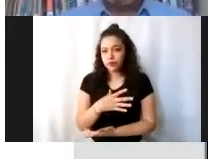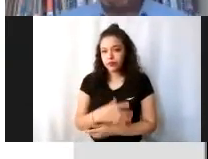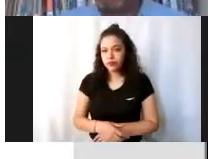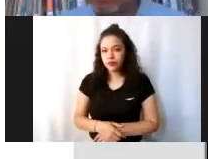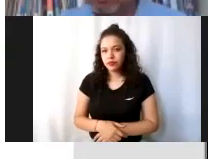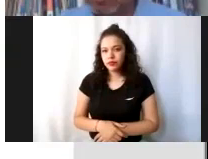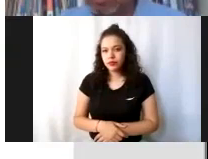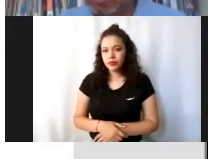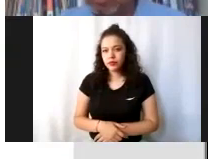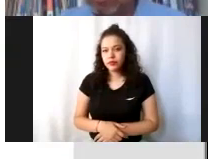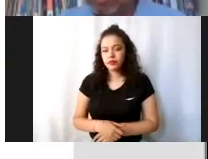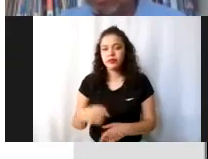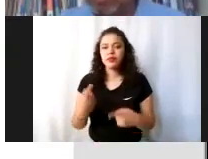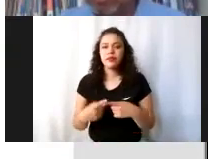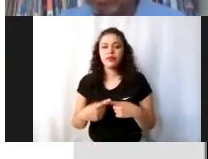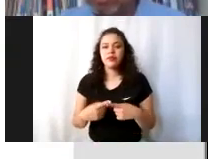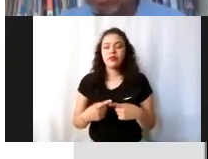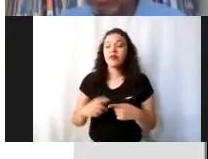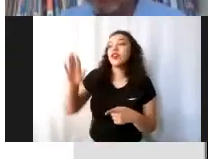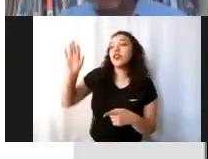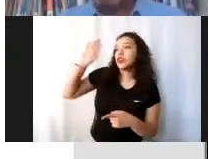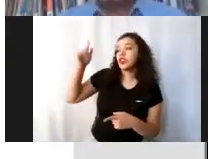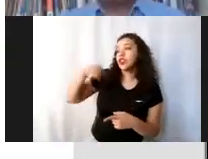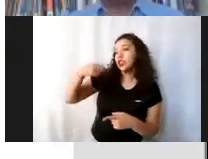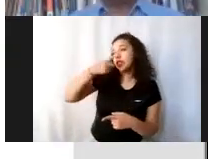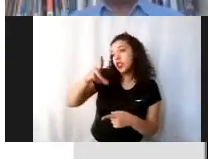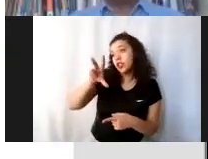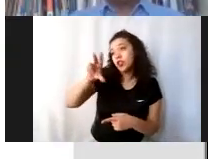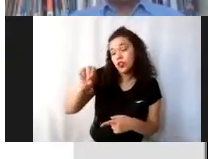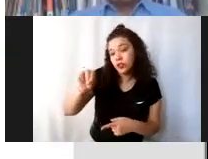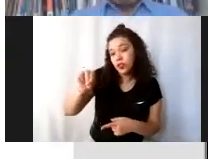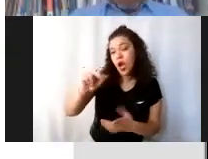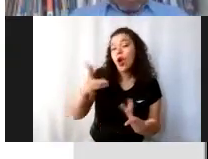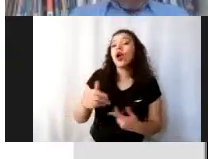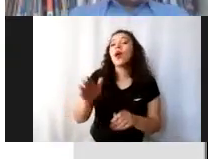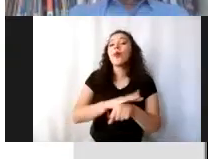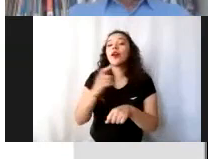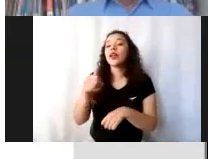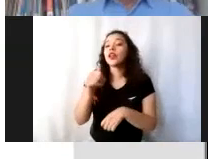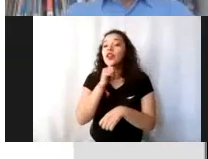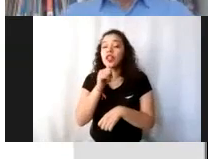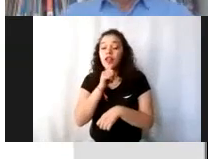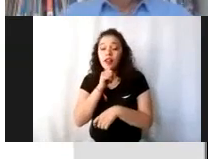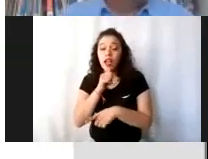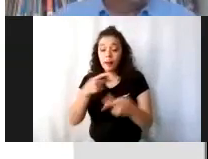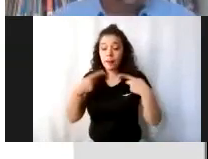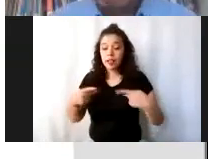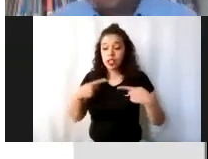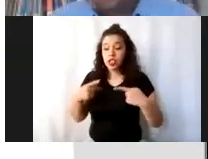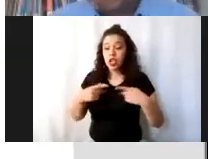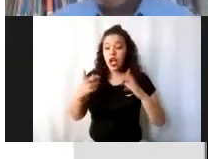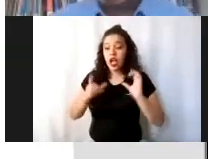¿Qué me dice? A ver, vamos a ver. Yo digo que no, porque aún no es una persona física como